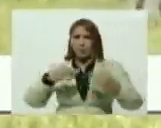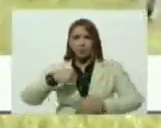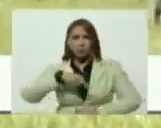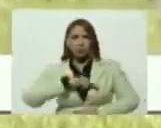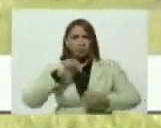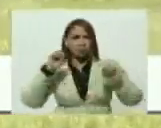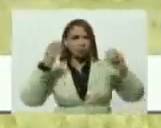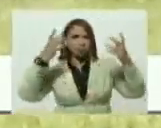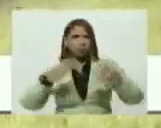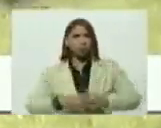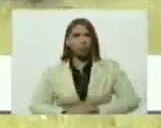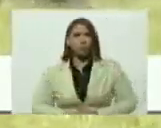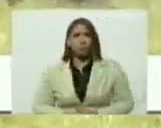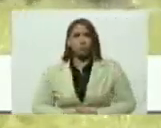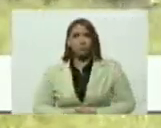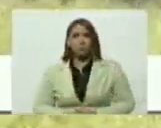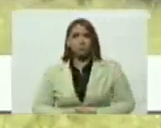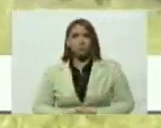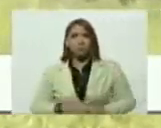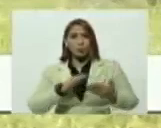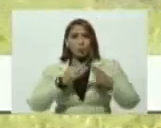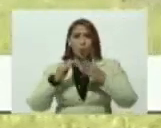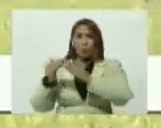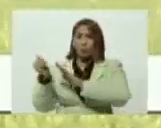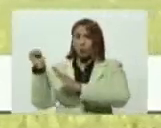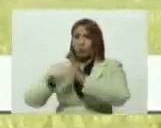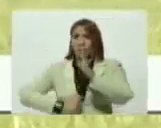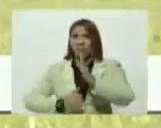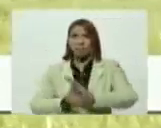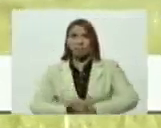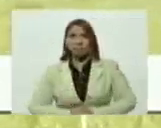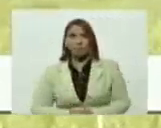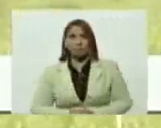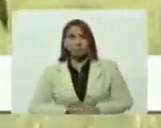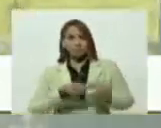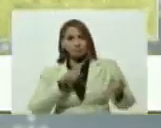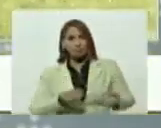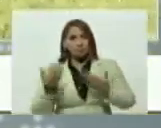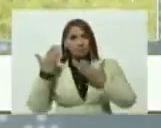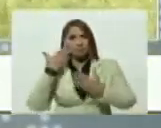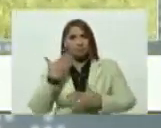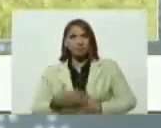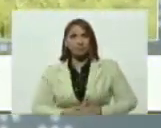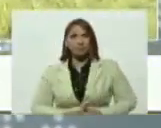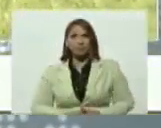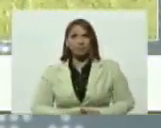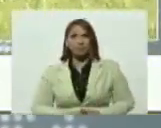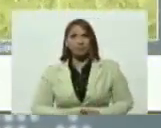nosotros venceremos. ¡Comuna! ¡Hola! Adelante, presidente.